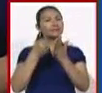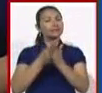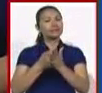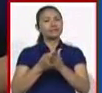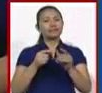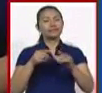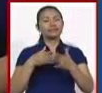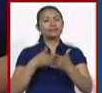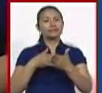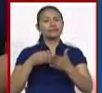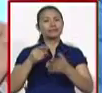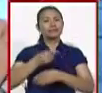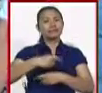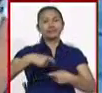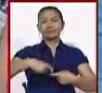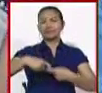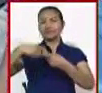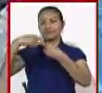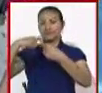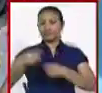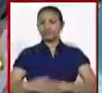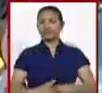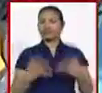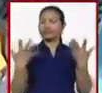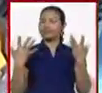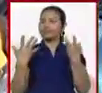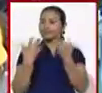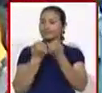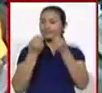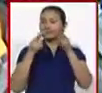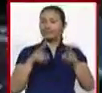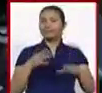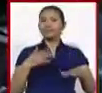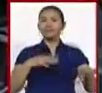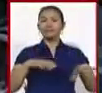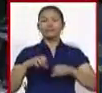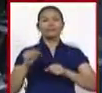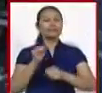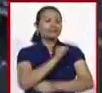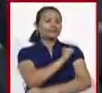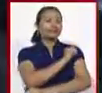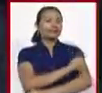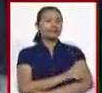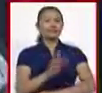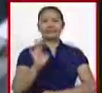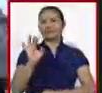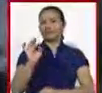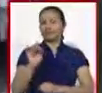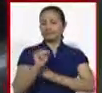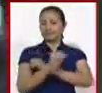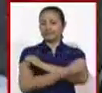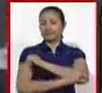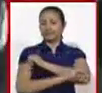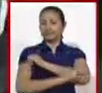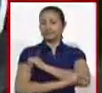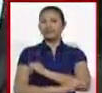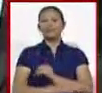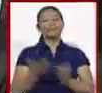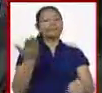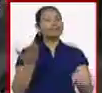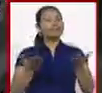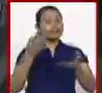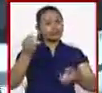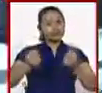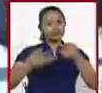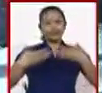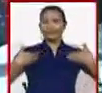colisionado contra una grúa. Un grave accidente de tránsito se registró en el kilómetro 8 doble vía La Guardia. Aparentemente el conductor